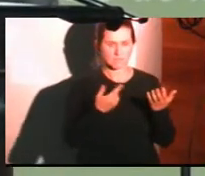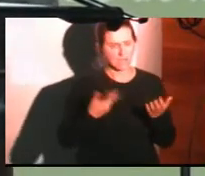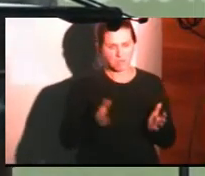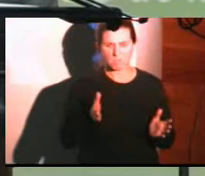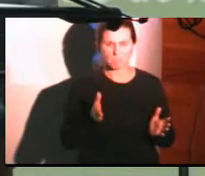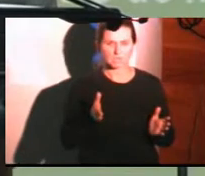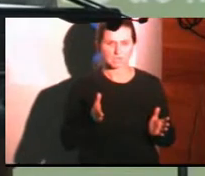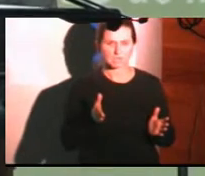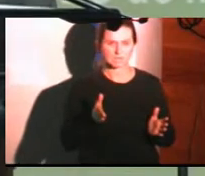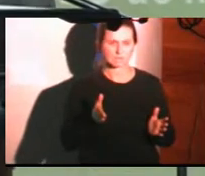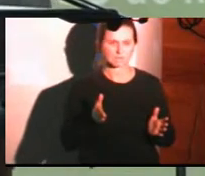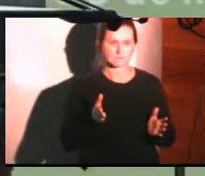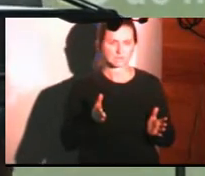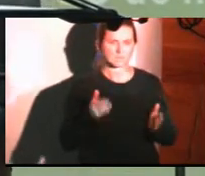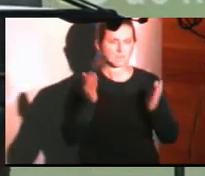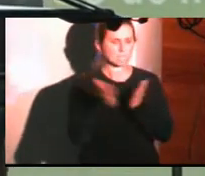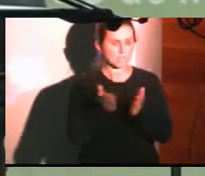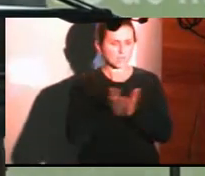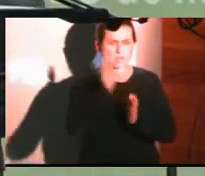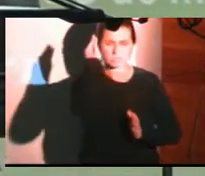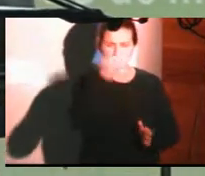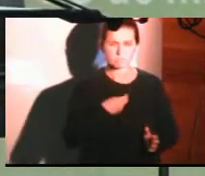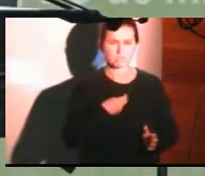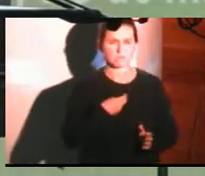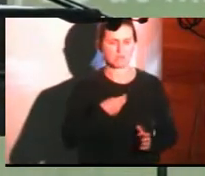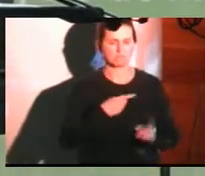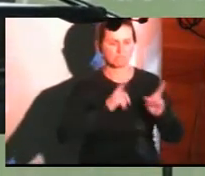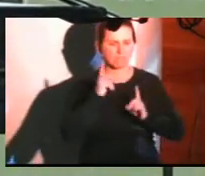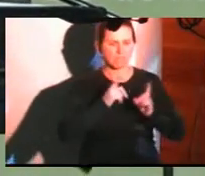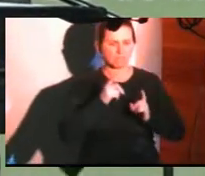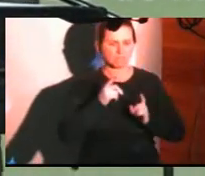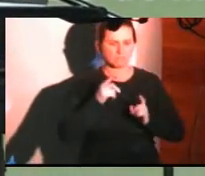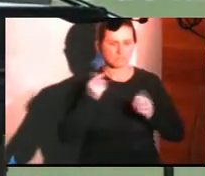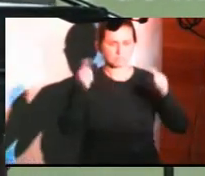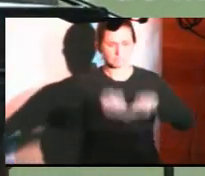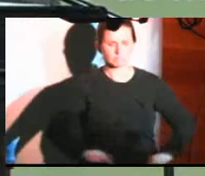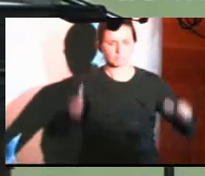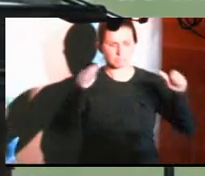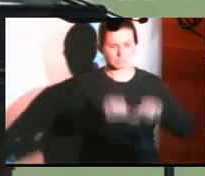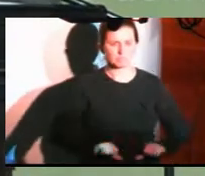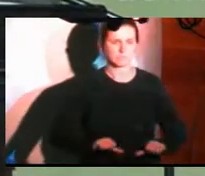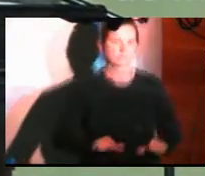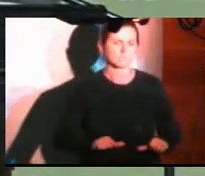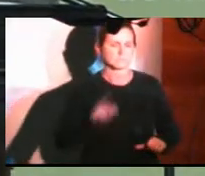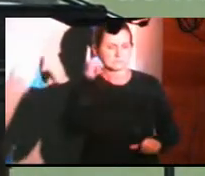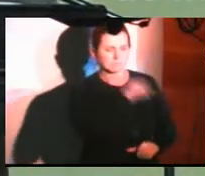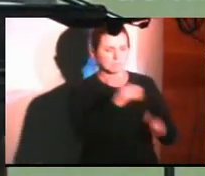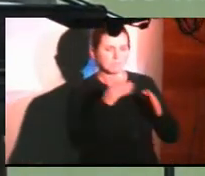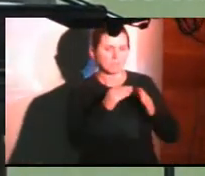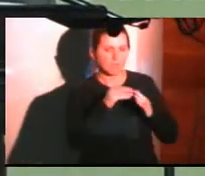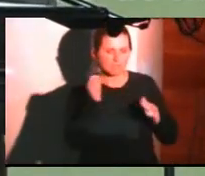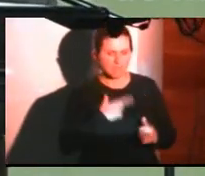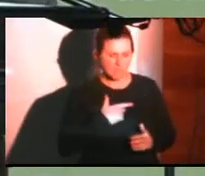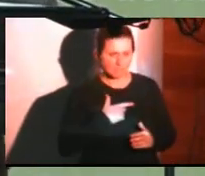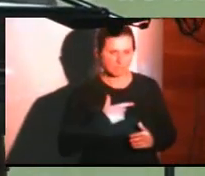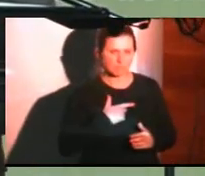2 primeros años de deserción, que se produce muchas veces por el desarraigo y la falta de presencia del afecto, de la familia,